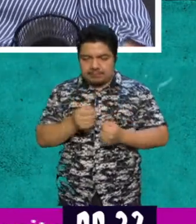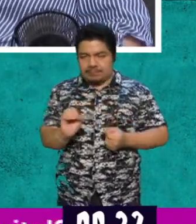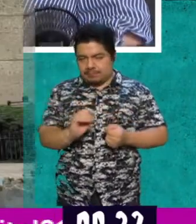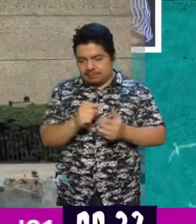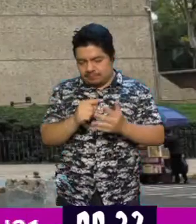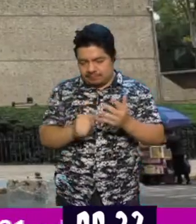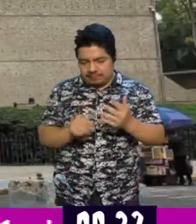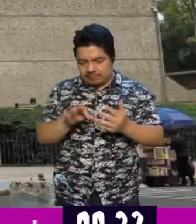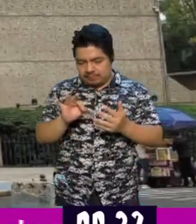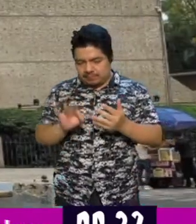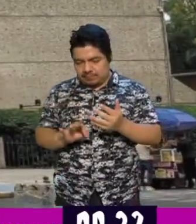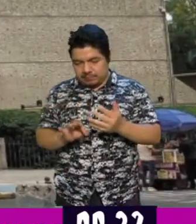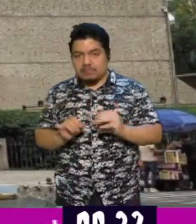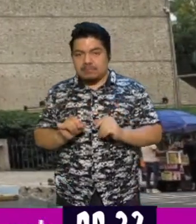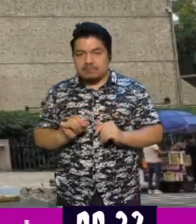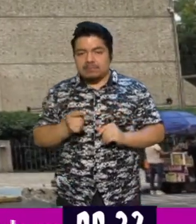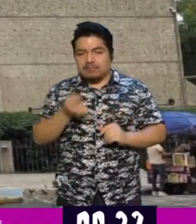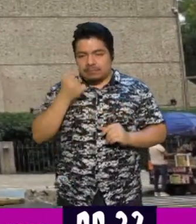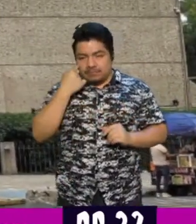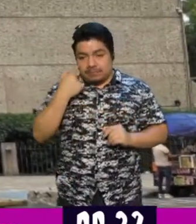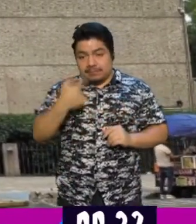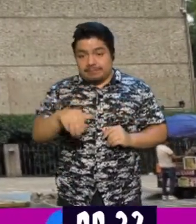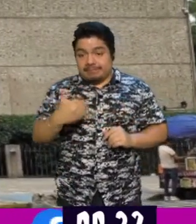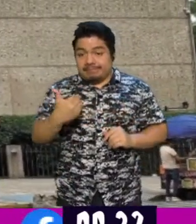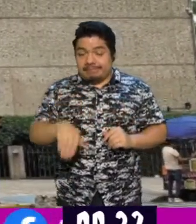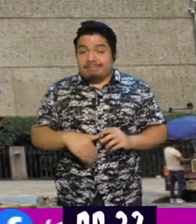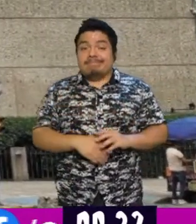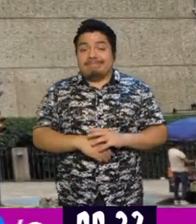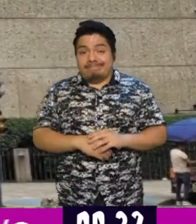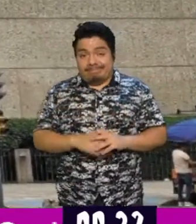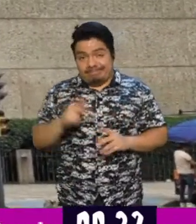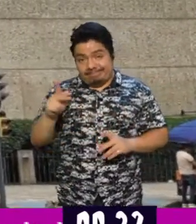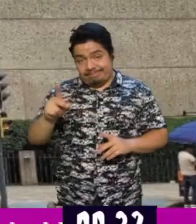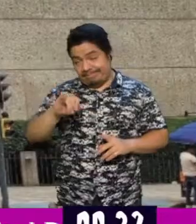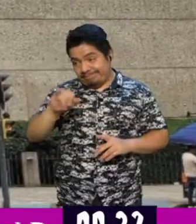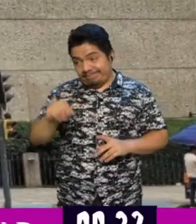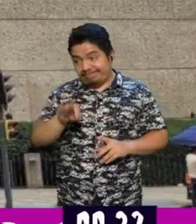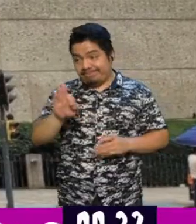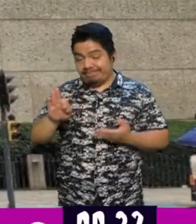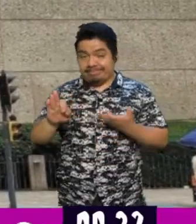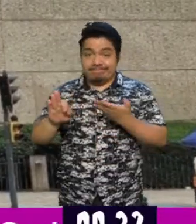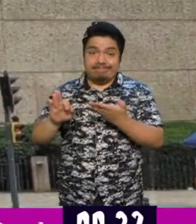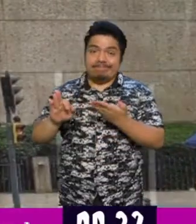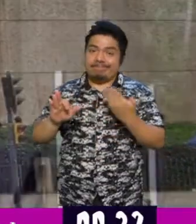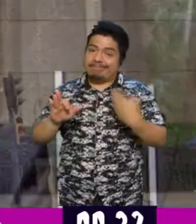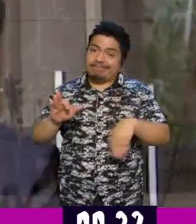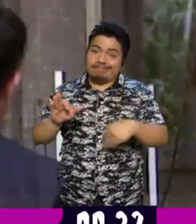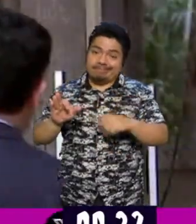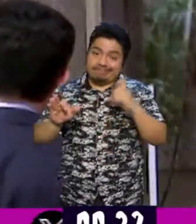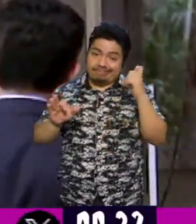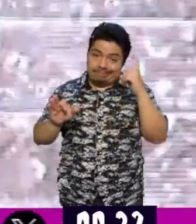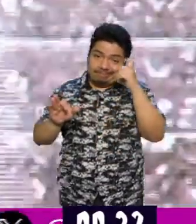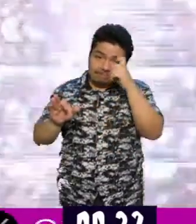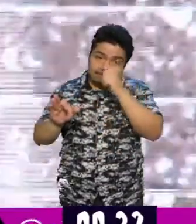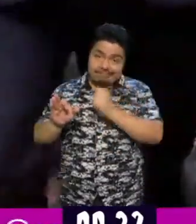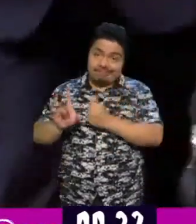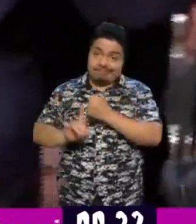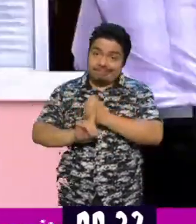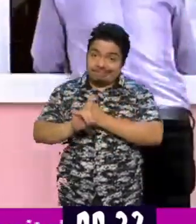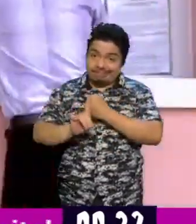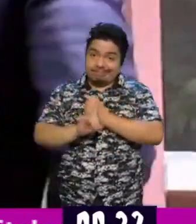porque nos deja ver el gran problema que existe en el Poder Judicial y cómo es muy importante